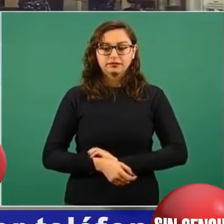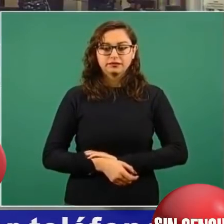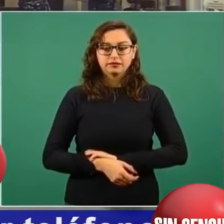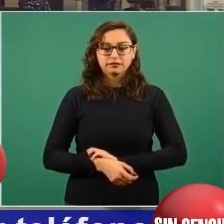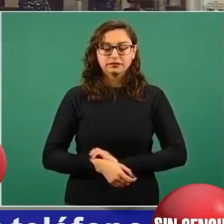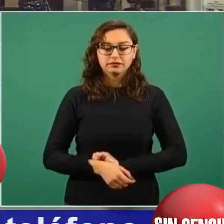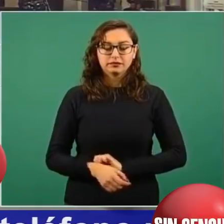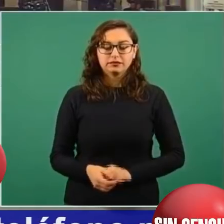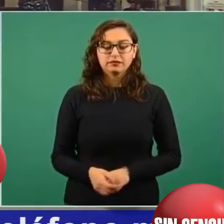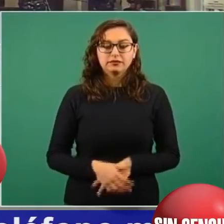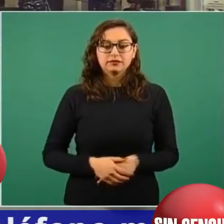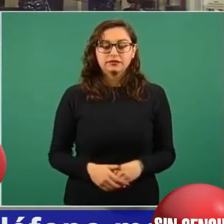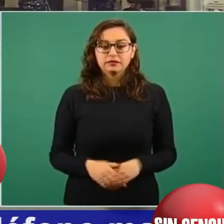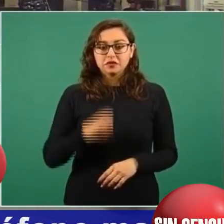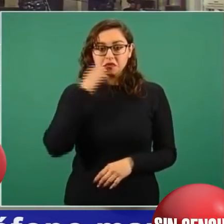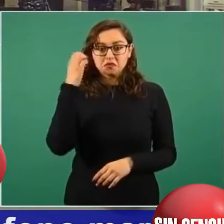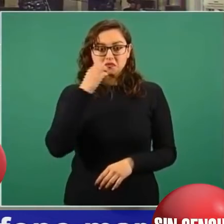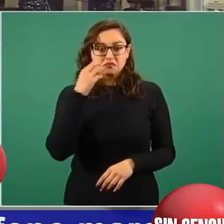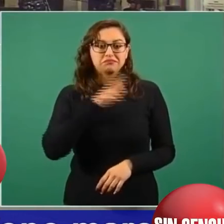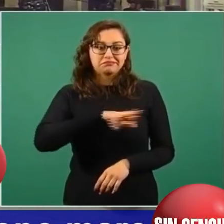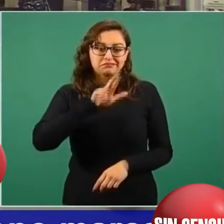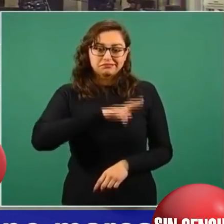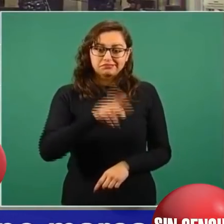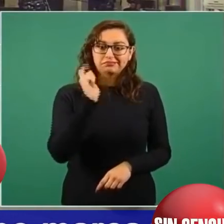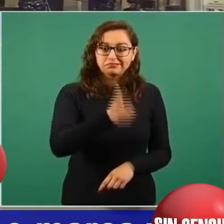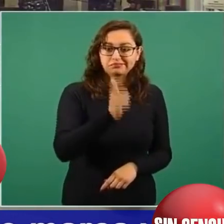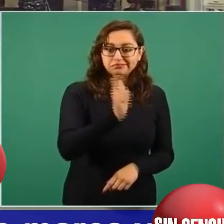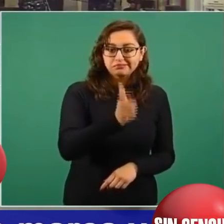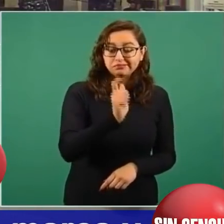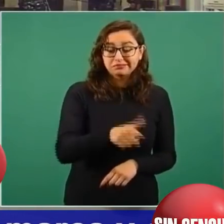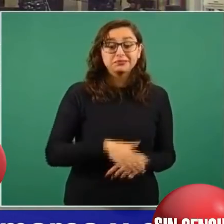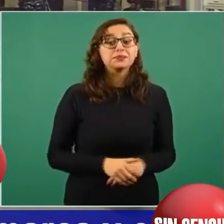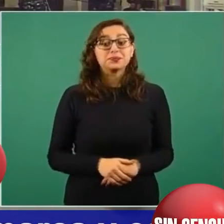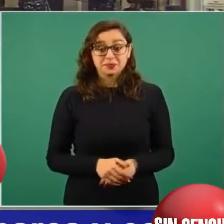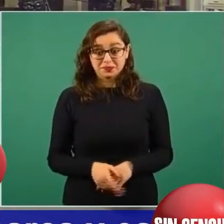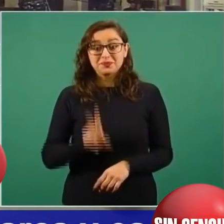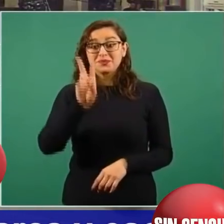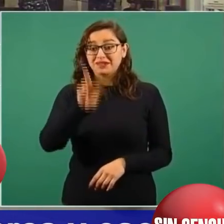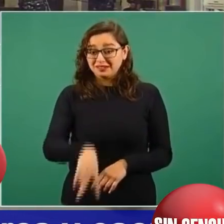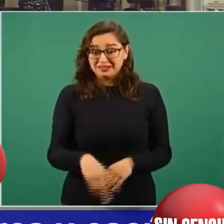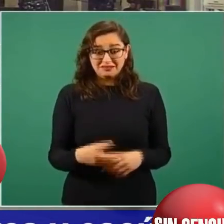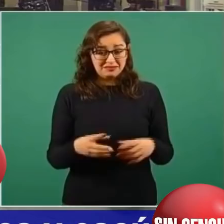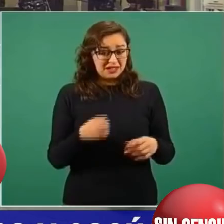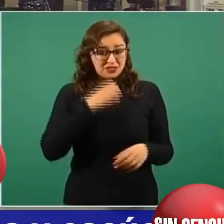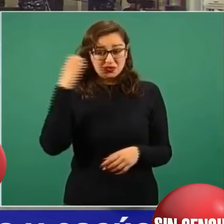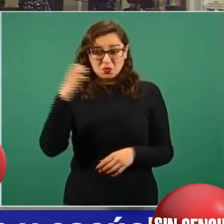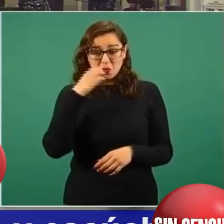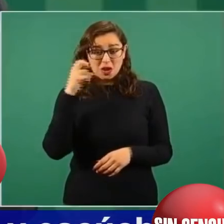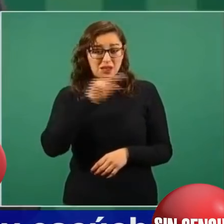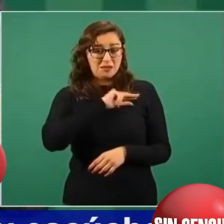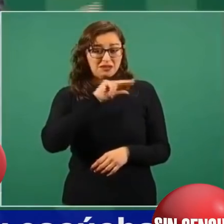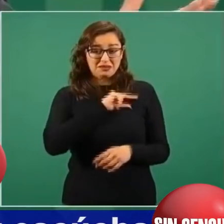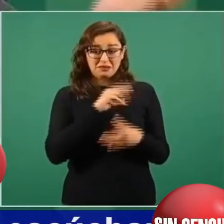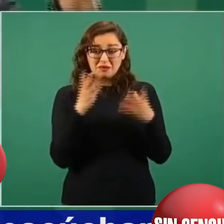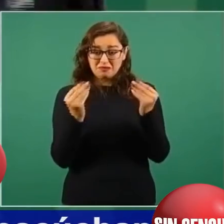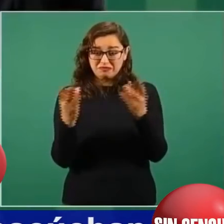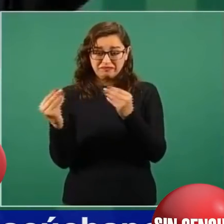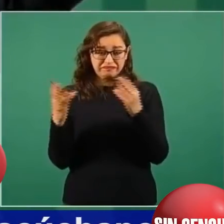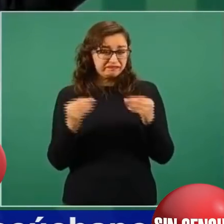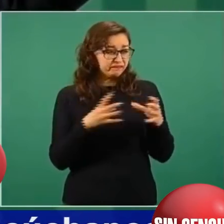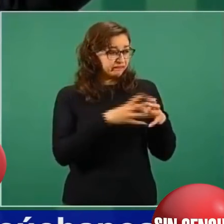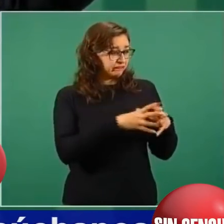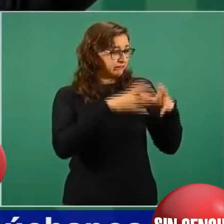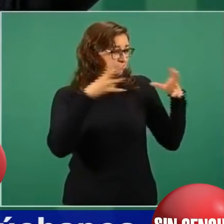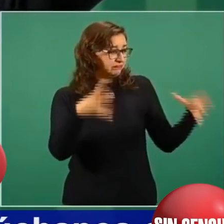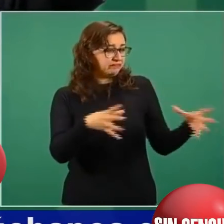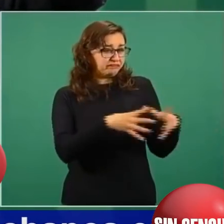pagar una escuela privada. Y en efecto crecieron mucho las escuelas privadas, creció la matrícula